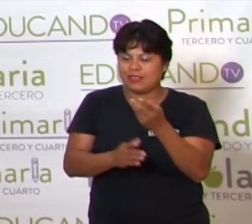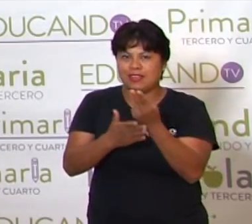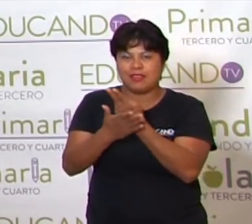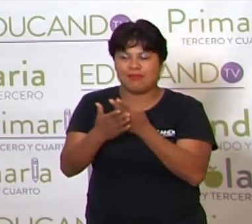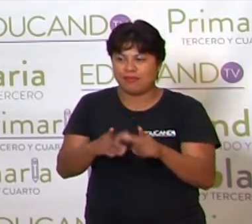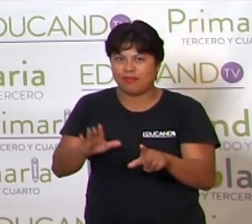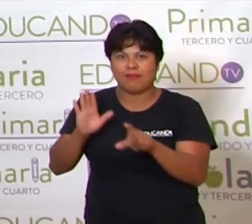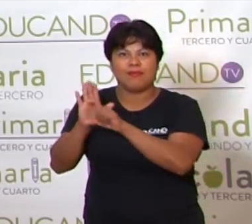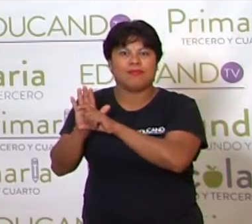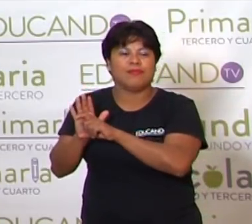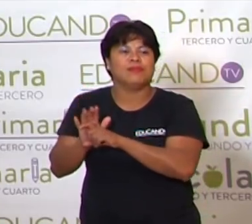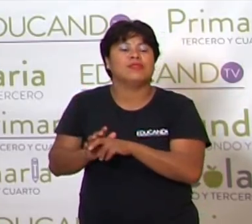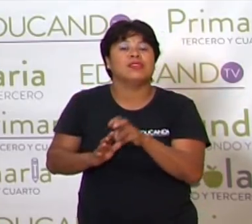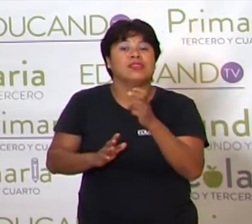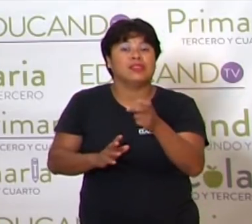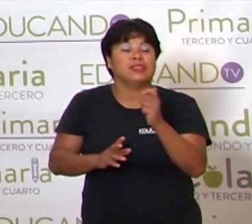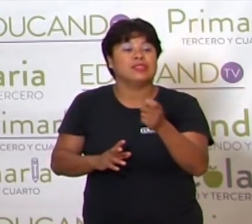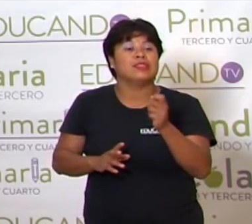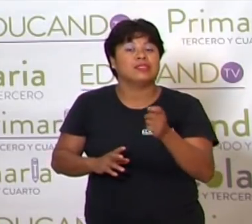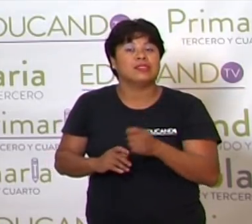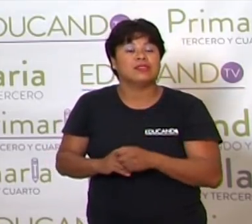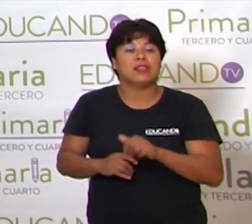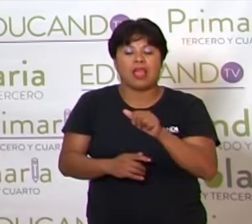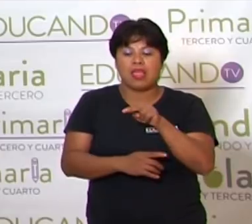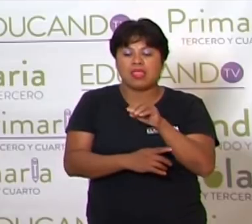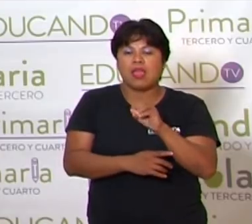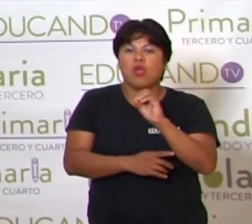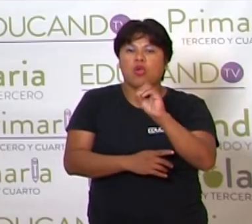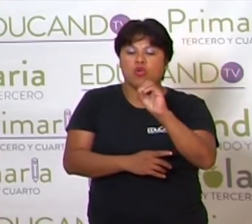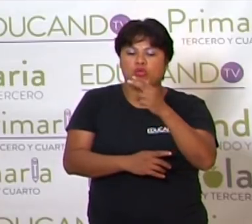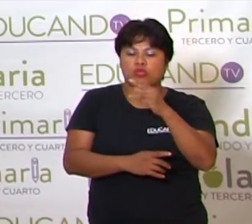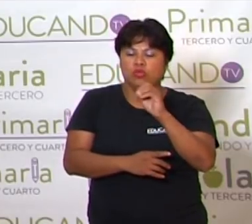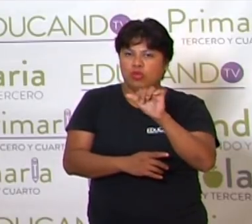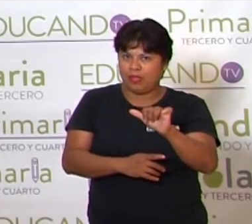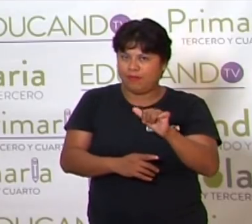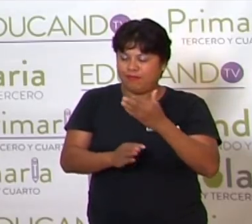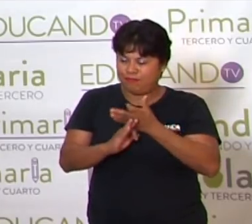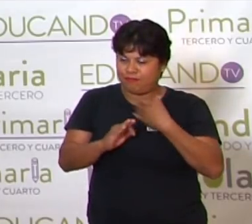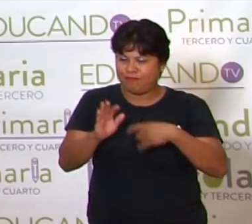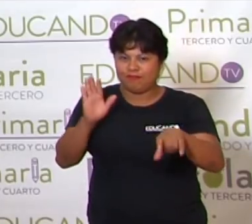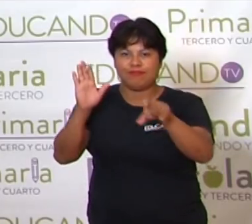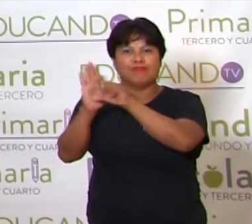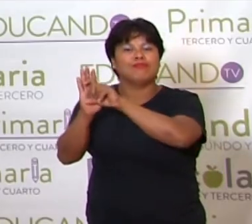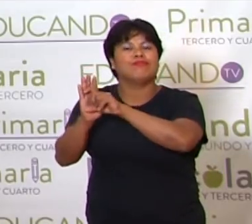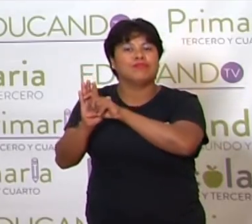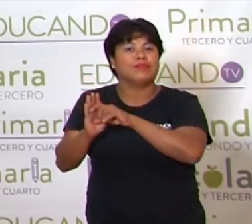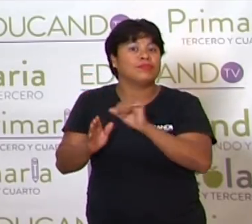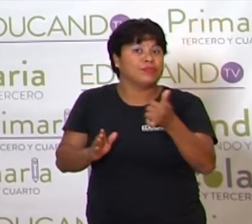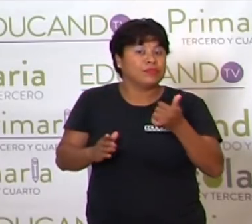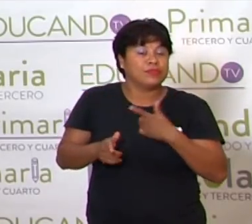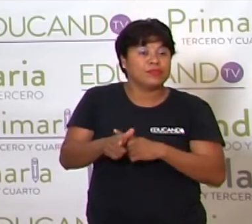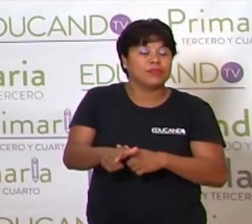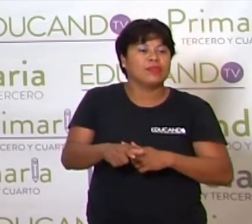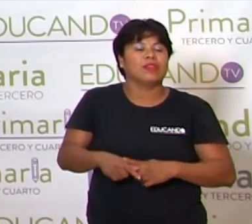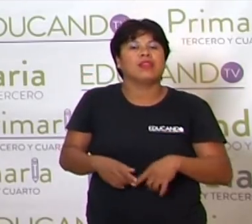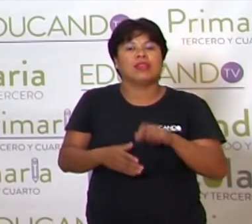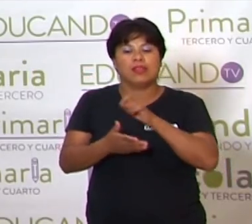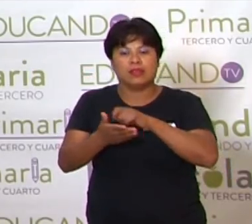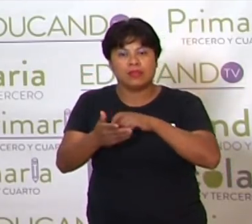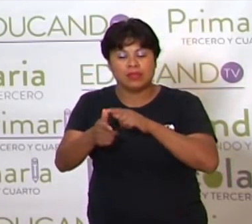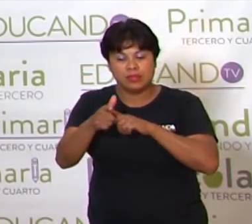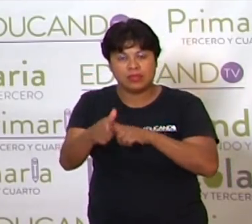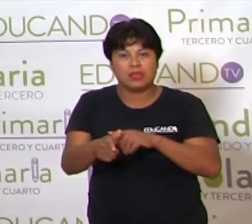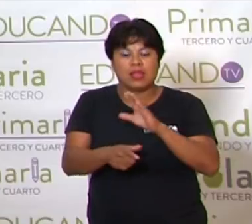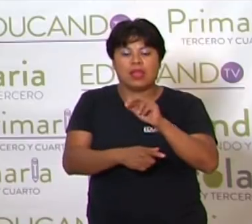que es de Ana Ochoa y la voy a colocar acá. Ahora, ¿qué sigue? Bueno, escribí el